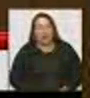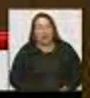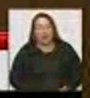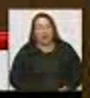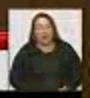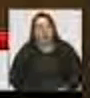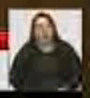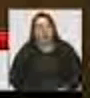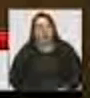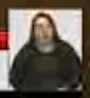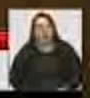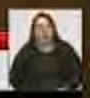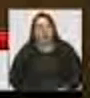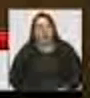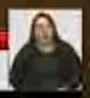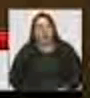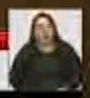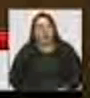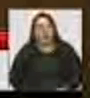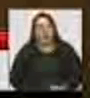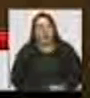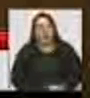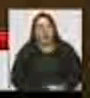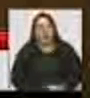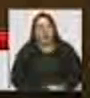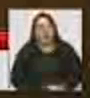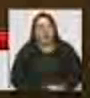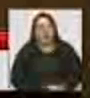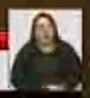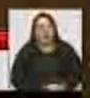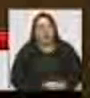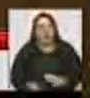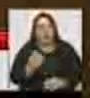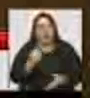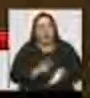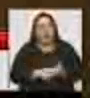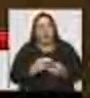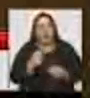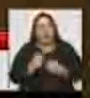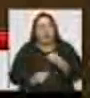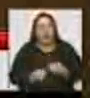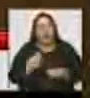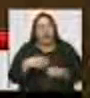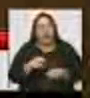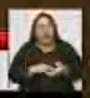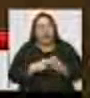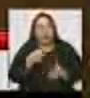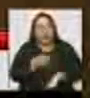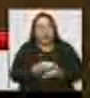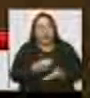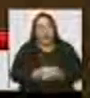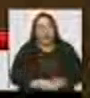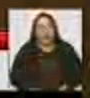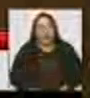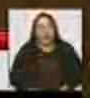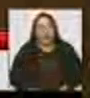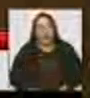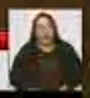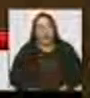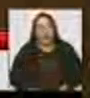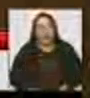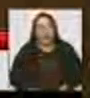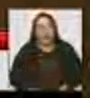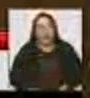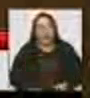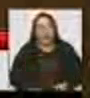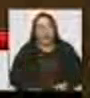y eso es subir el impuesto a mucha gente que ya está pagando